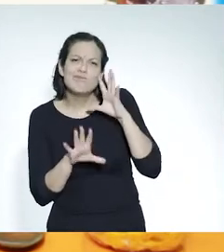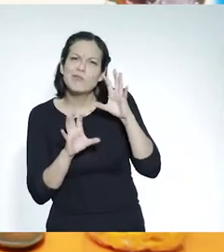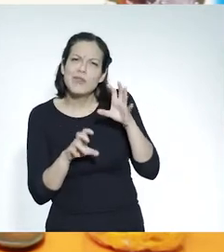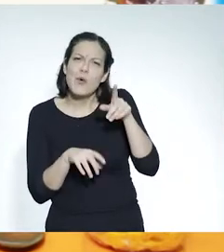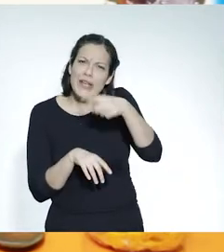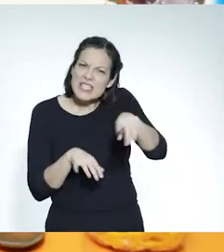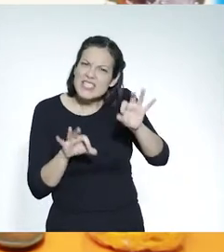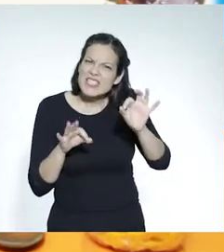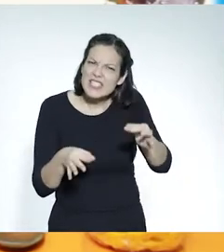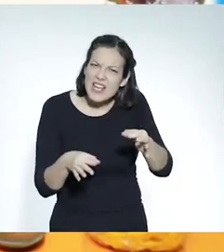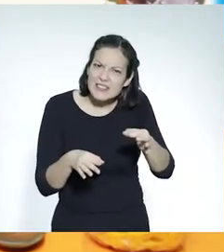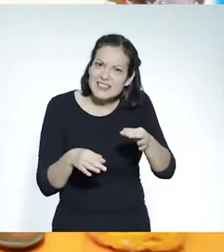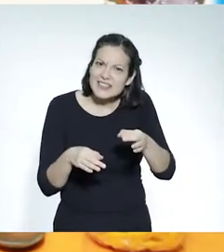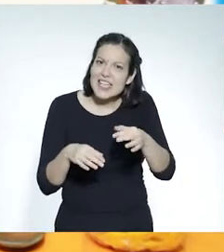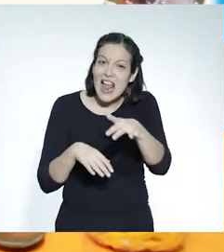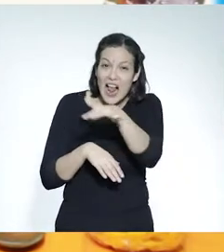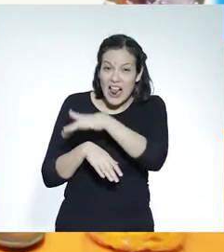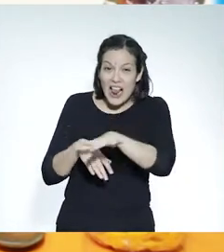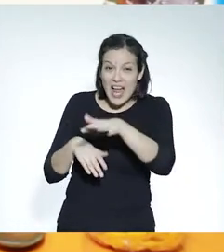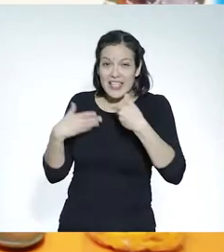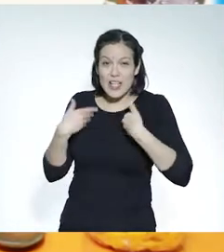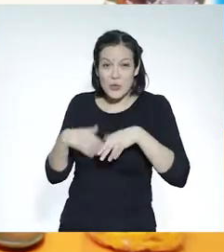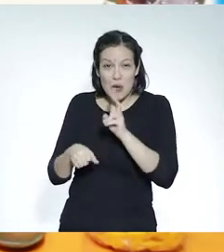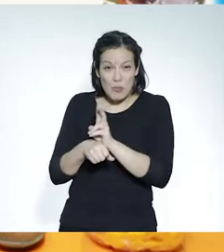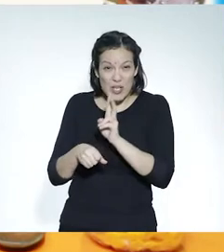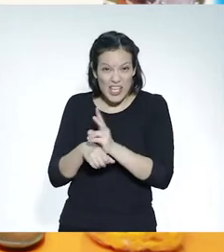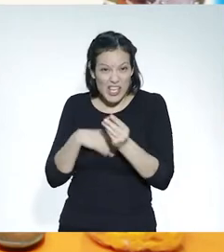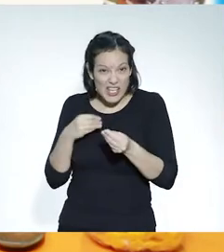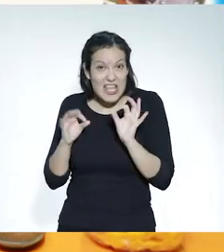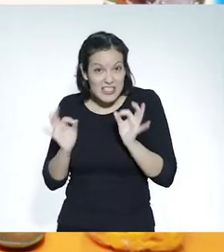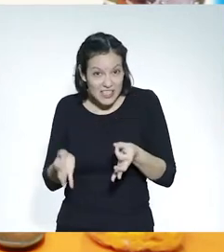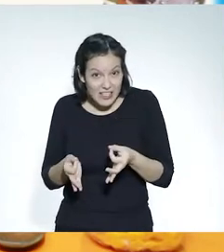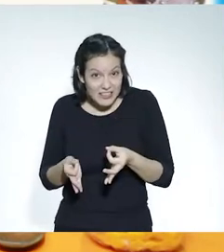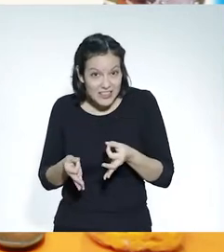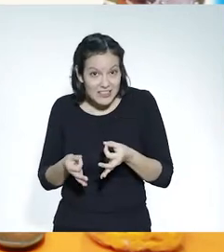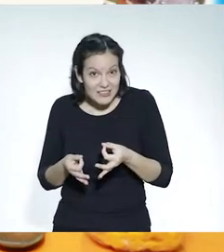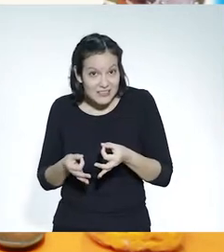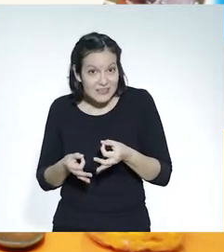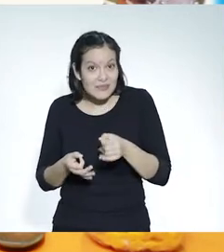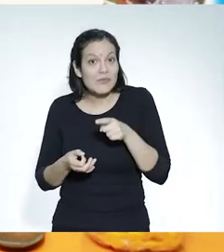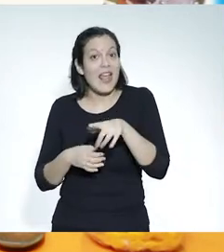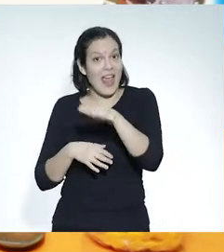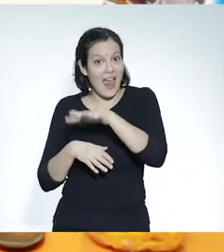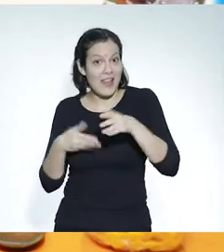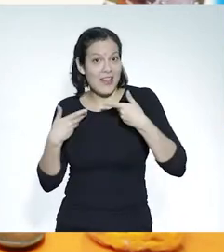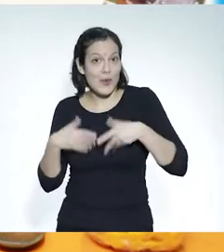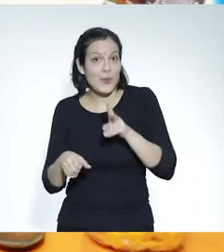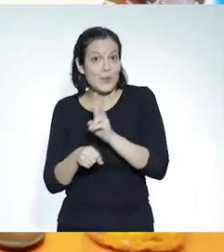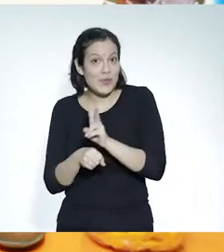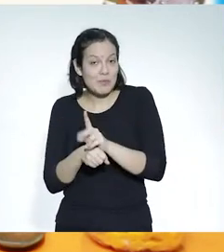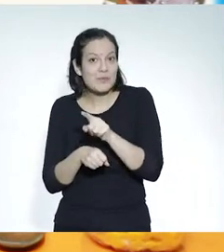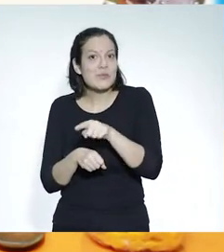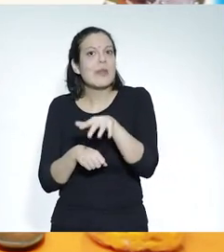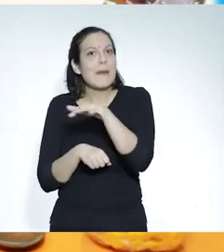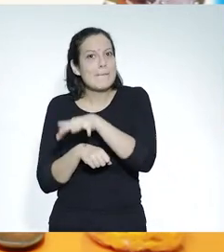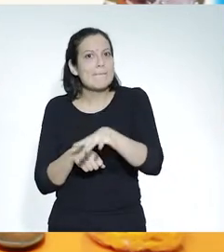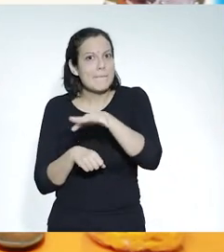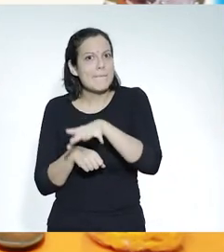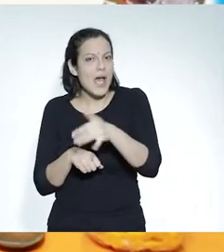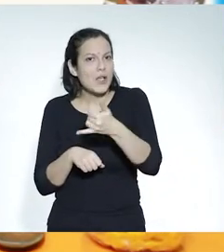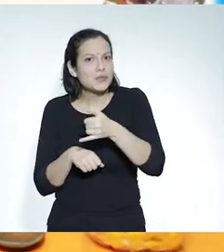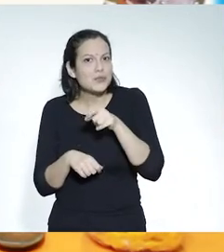acordar, ¿ustedes saben lo que es un área natural protegida? Un área natural protegida es un